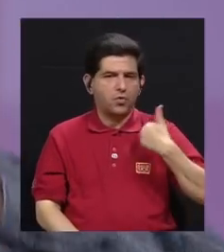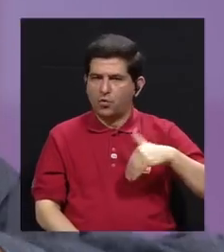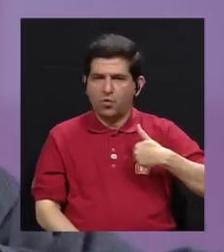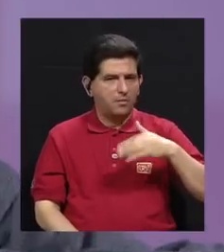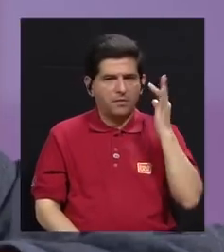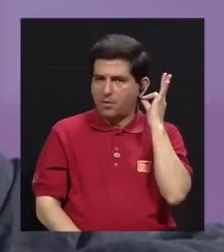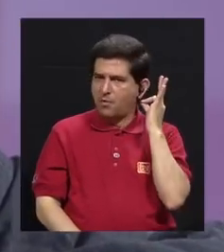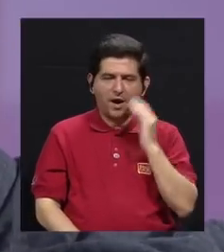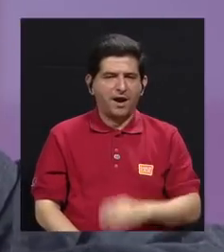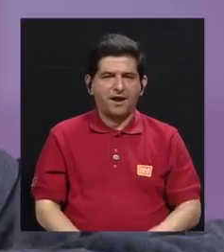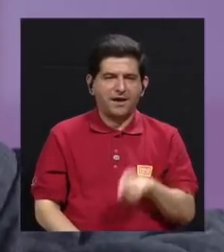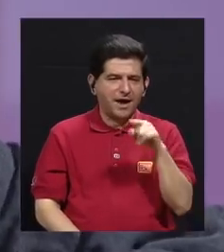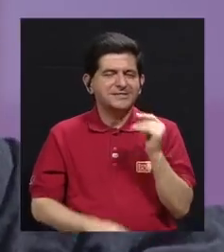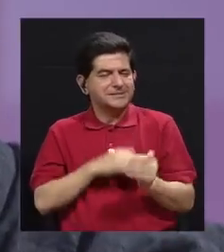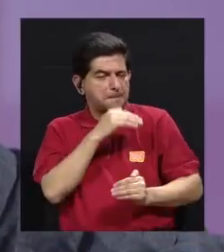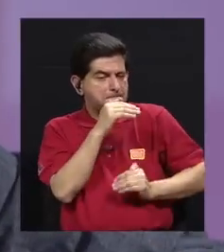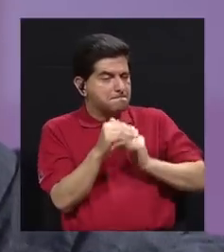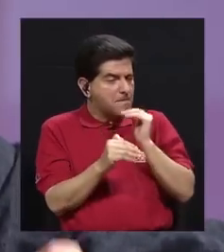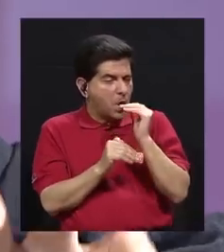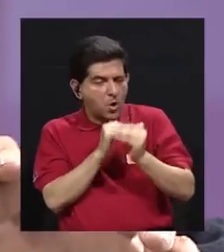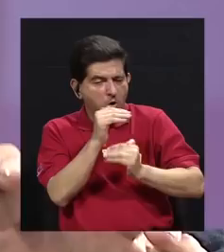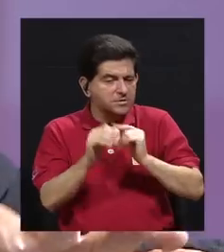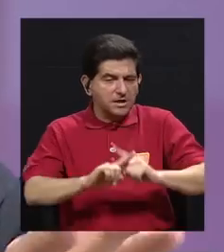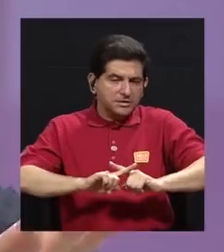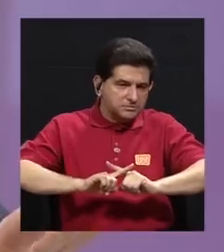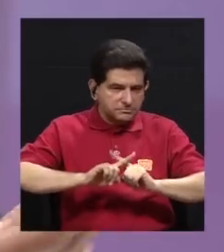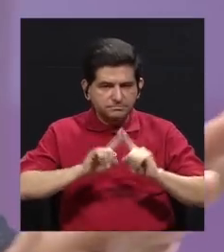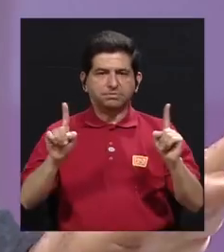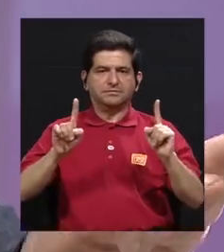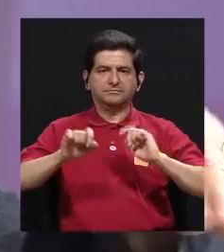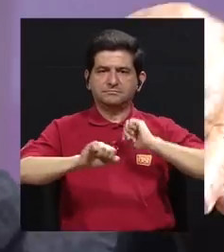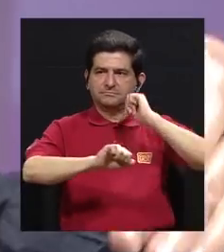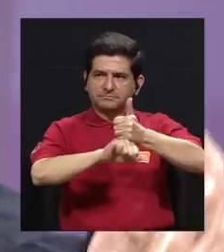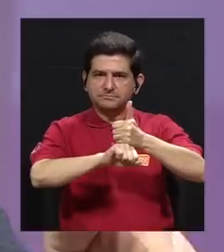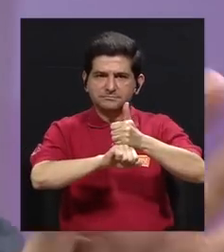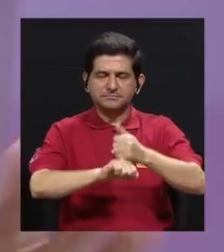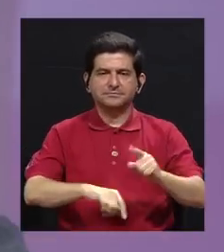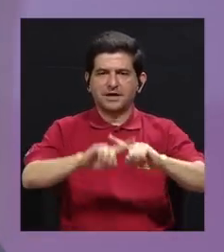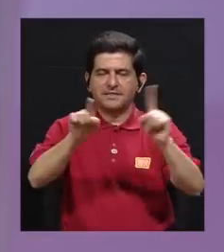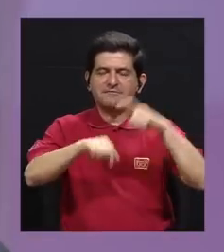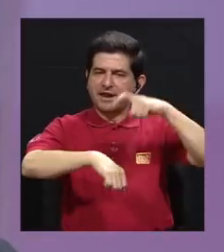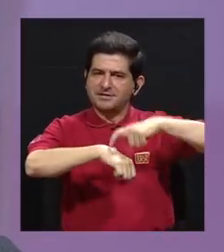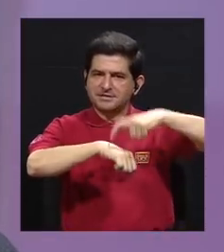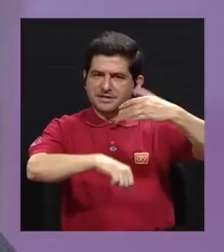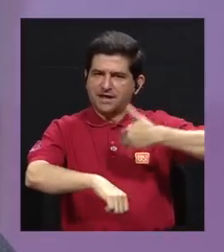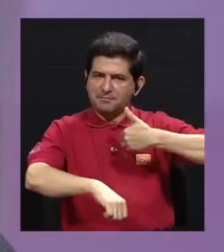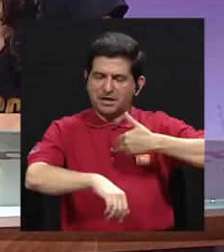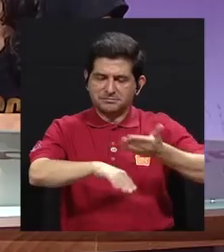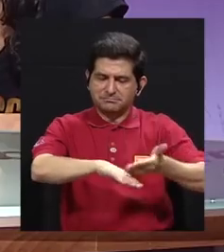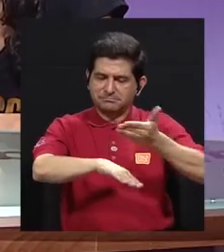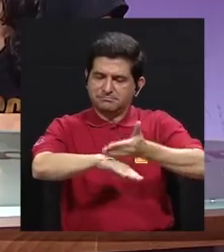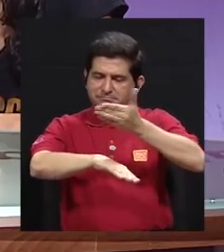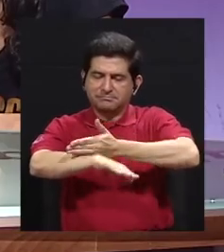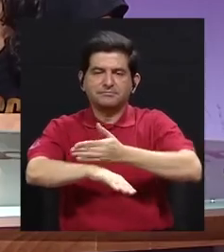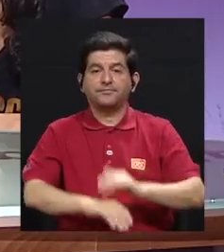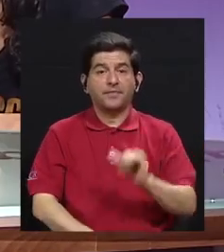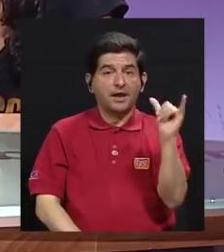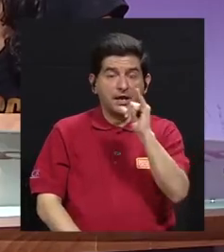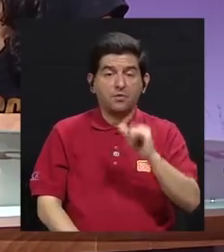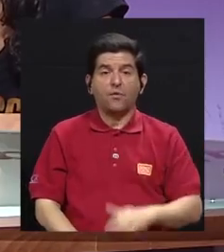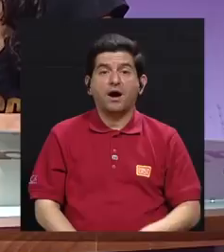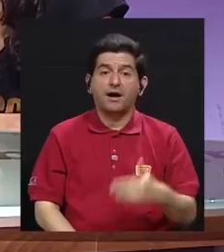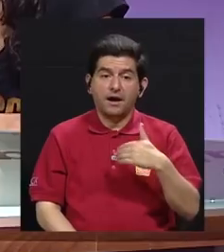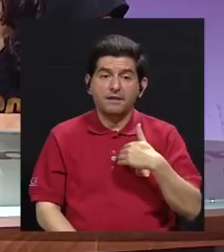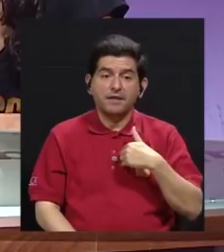niño, no es ni hombre ni mujer, es como un proceso de diferenciación que pasa por varias etapas, y